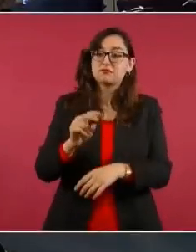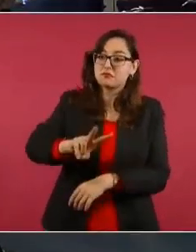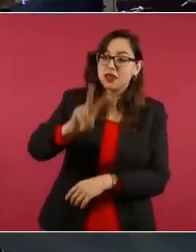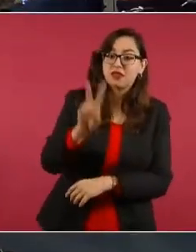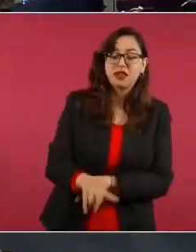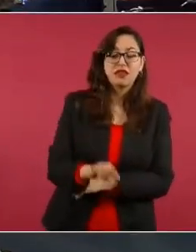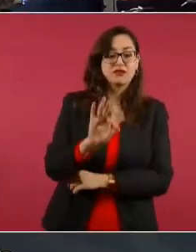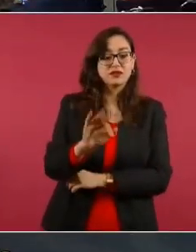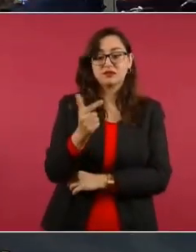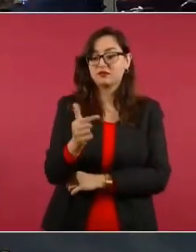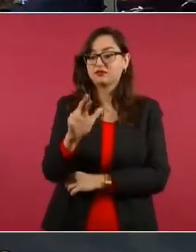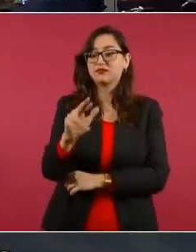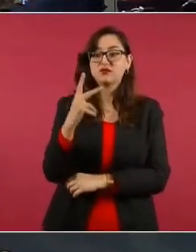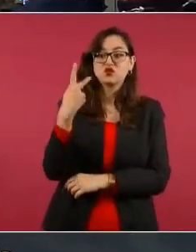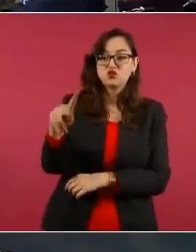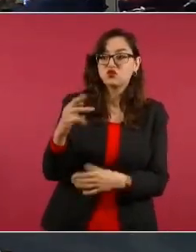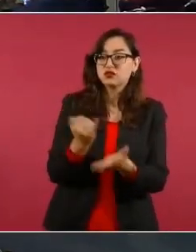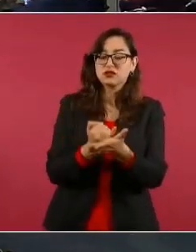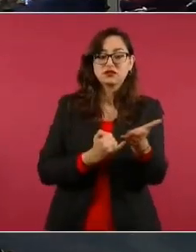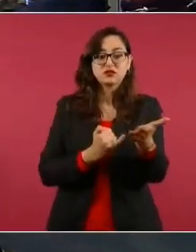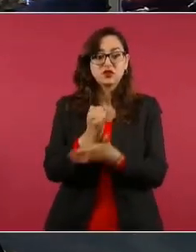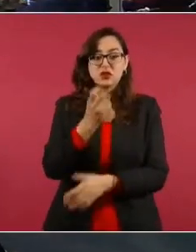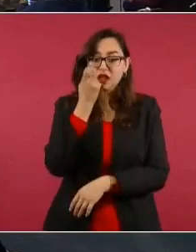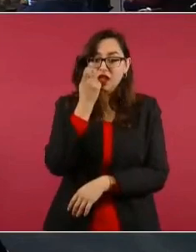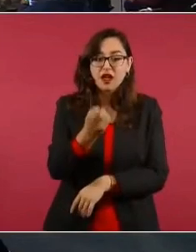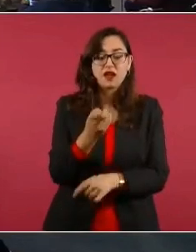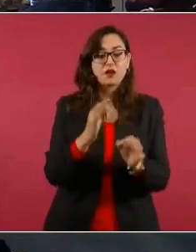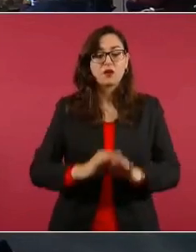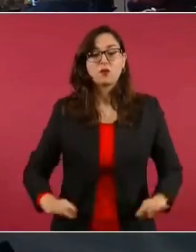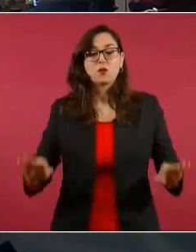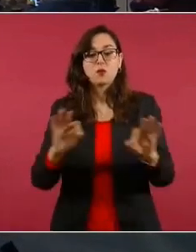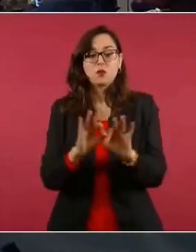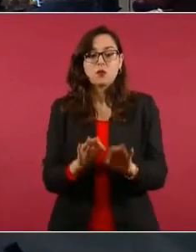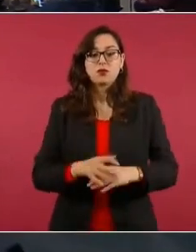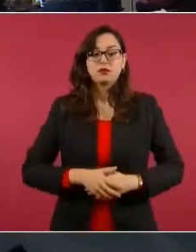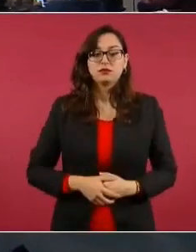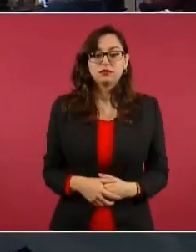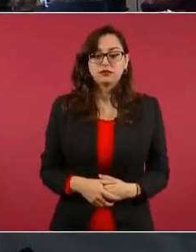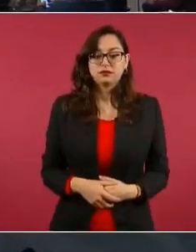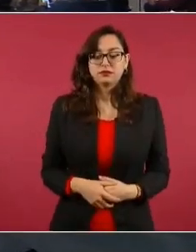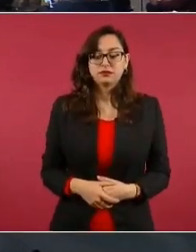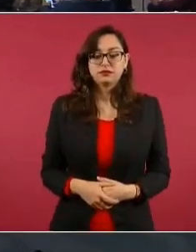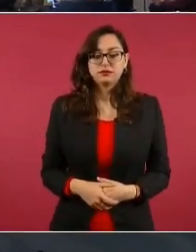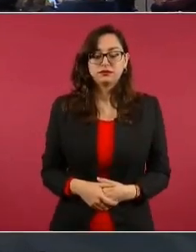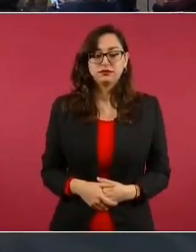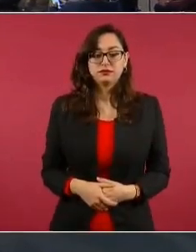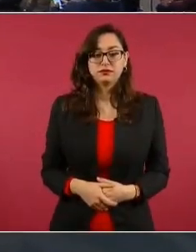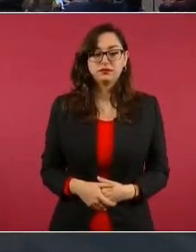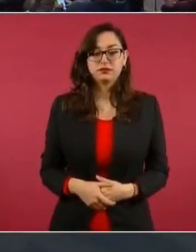Entonces. Son 10 funcionarios federales. 5 no son militares, están en la gira.